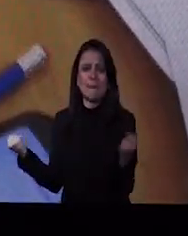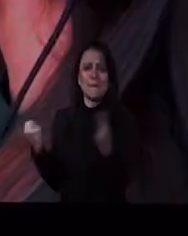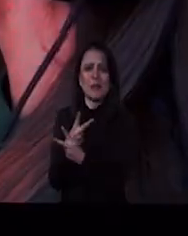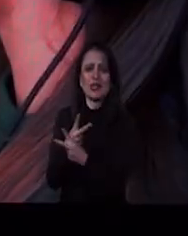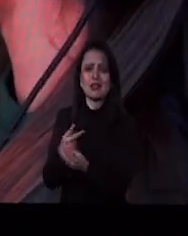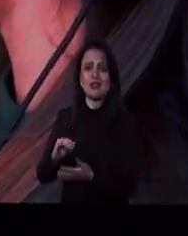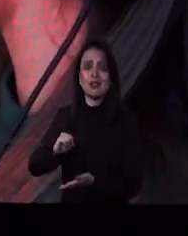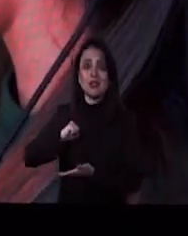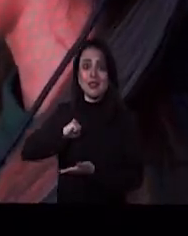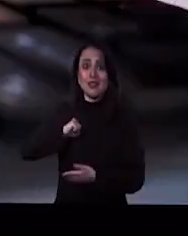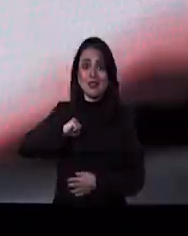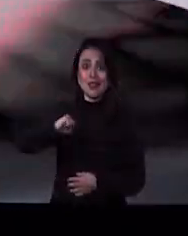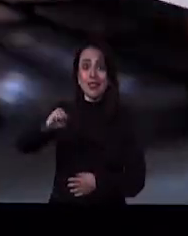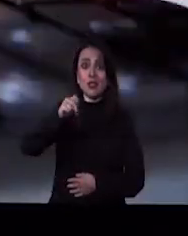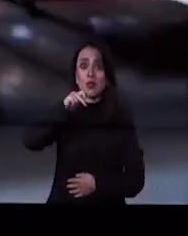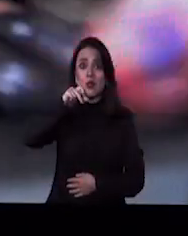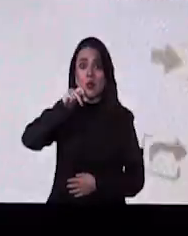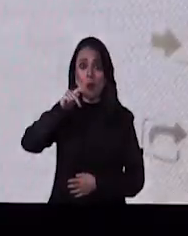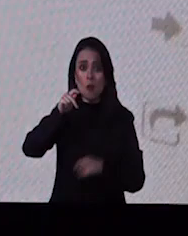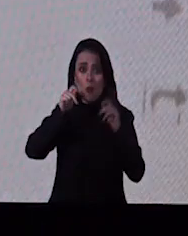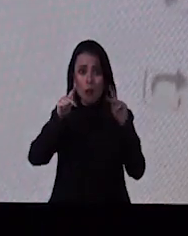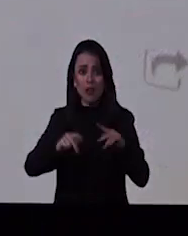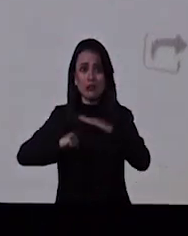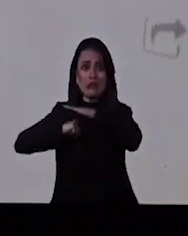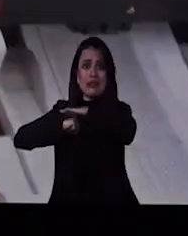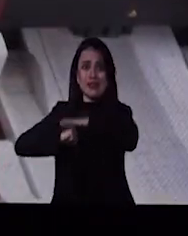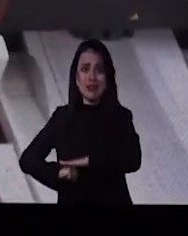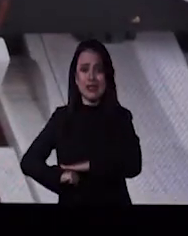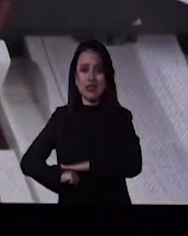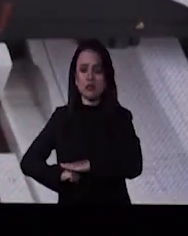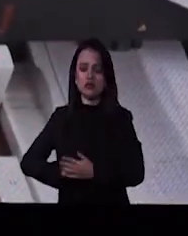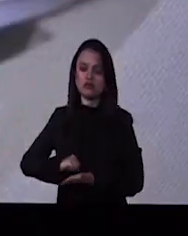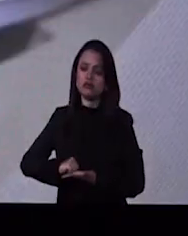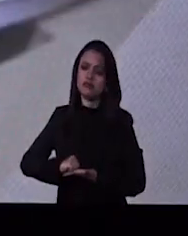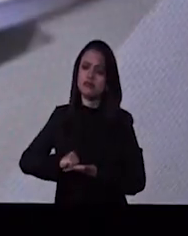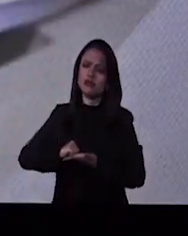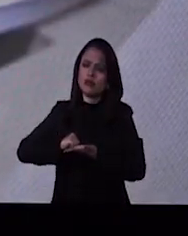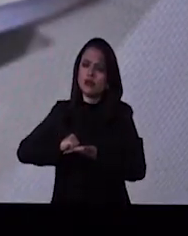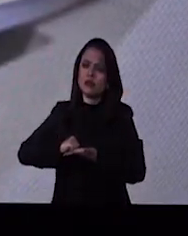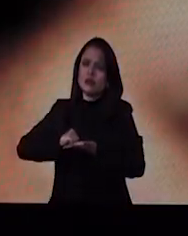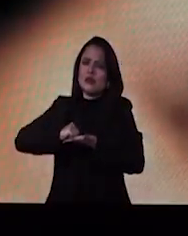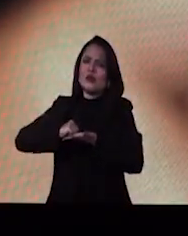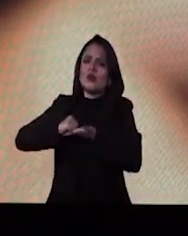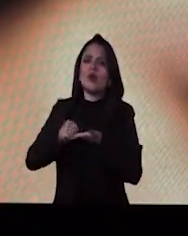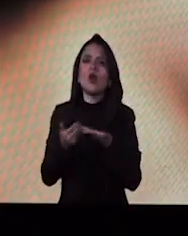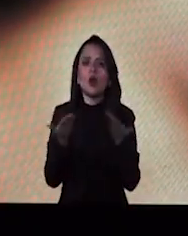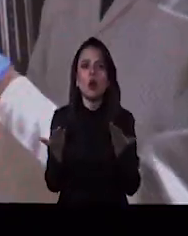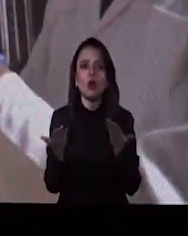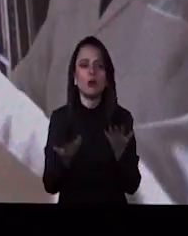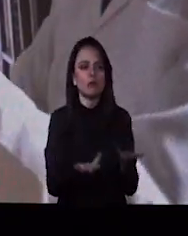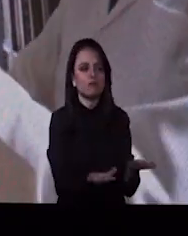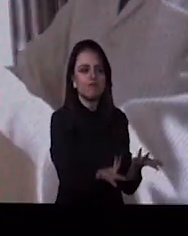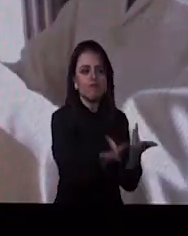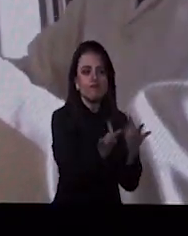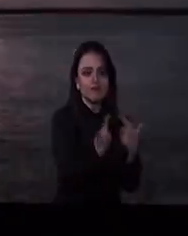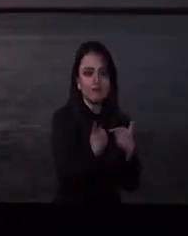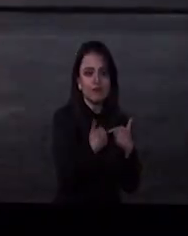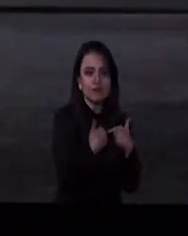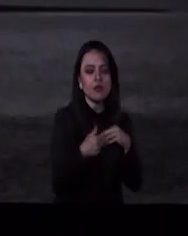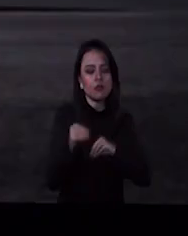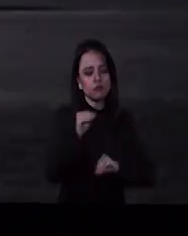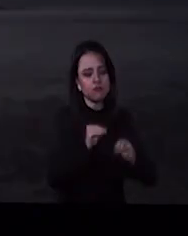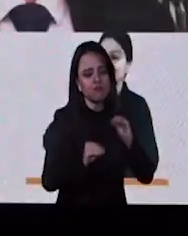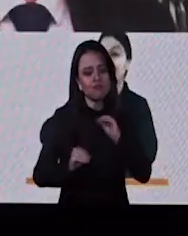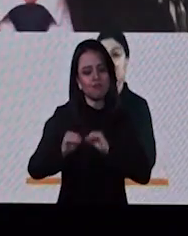derechos humanos e infracciones al derecho internacional humanitario, los cuales sirvieron de insumo para el trabajo de los investigadores.